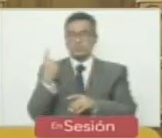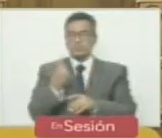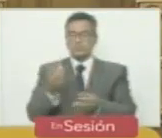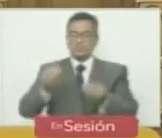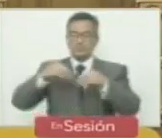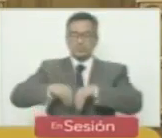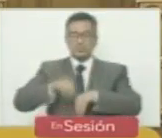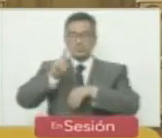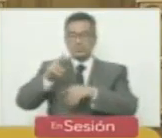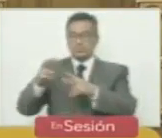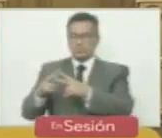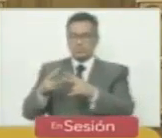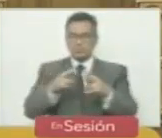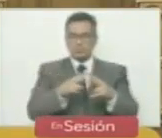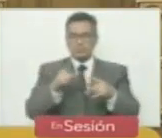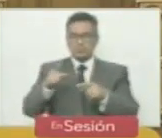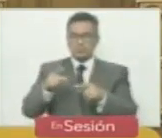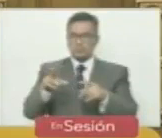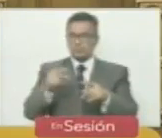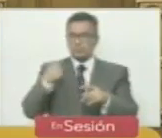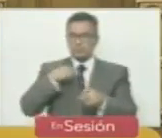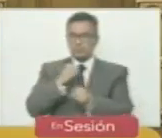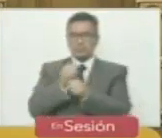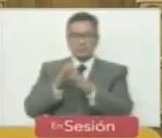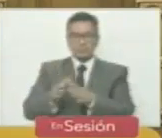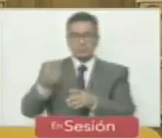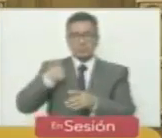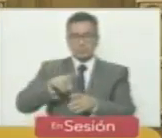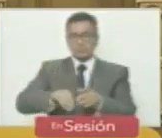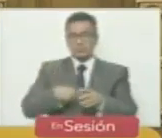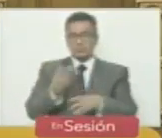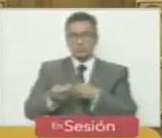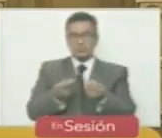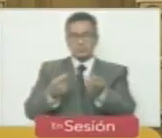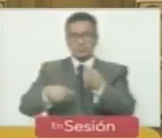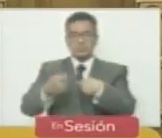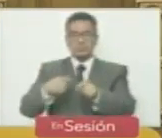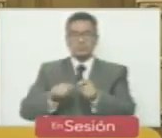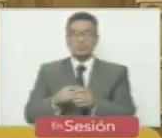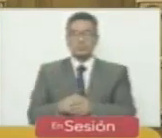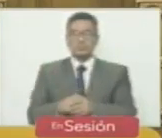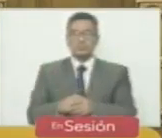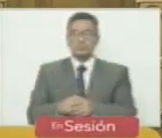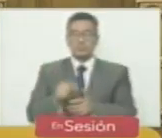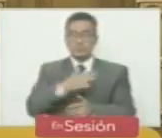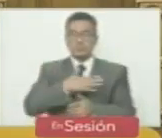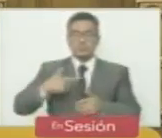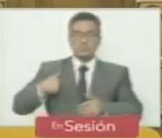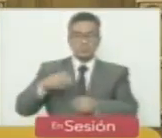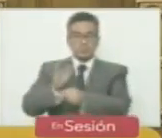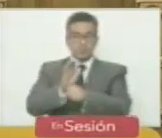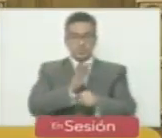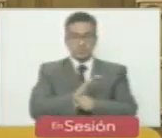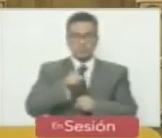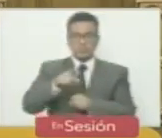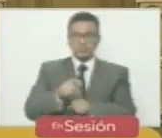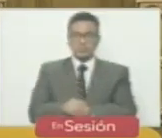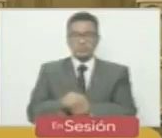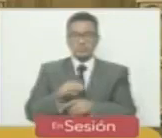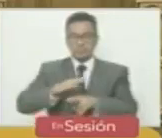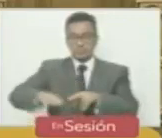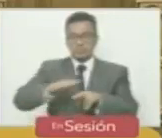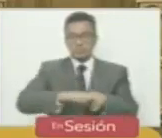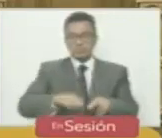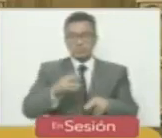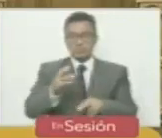acuerdo entre las partes donde ni siquiera el trabajador tiene capacidad para negociar. Queremos proteger a los niños,